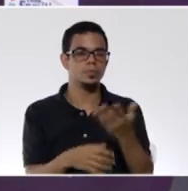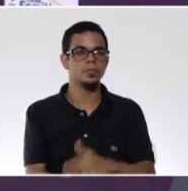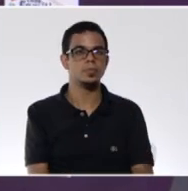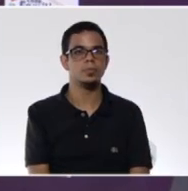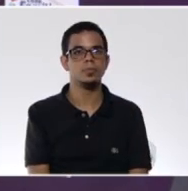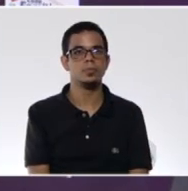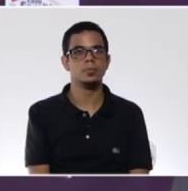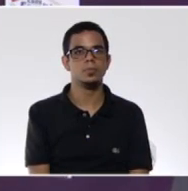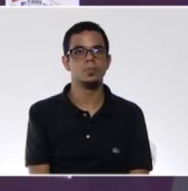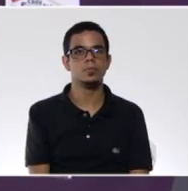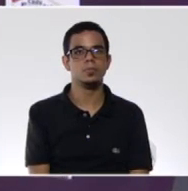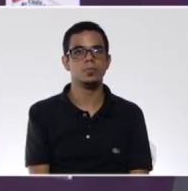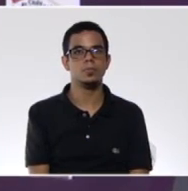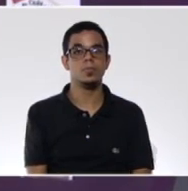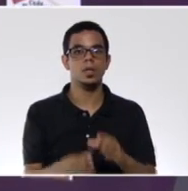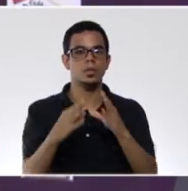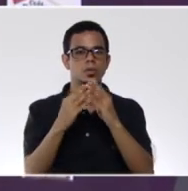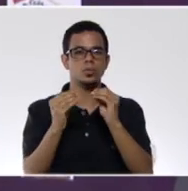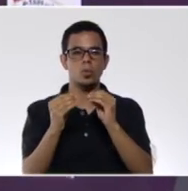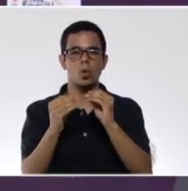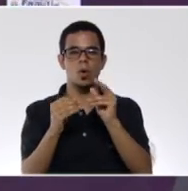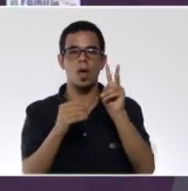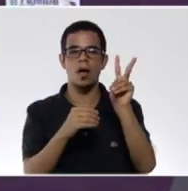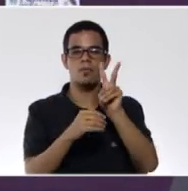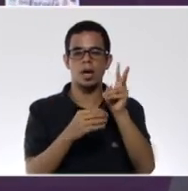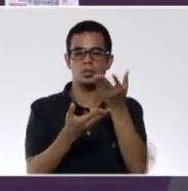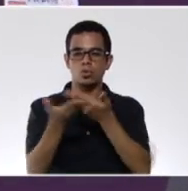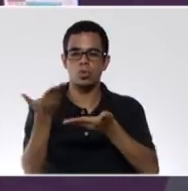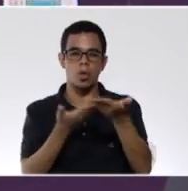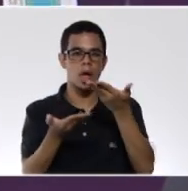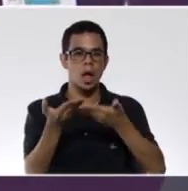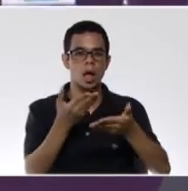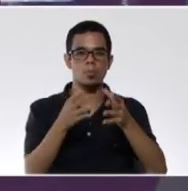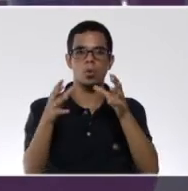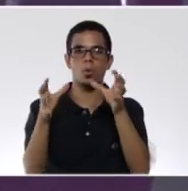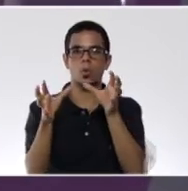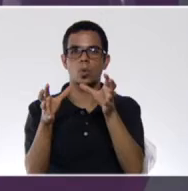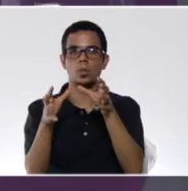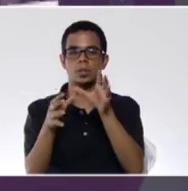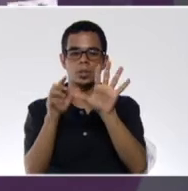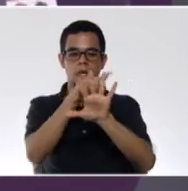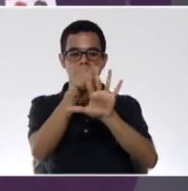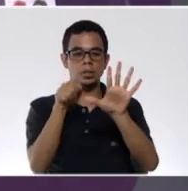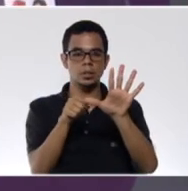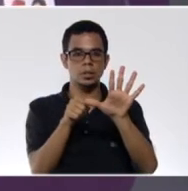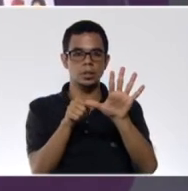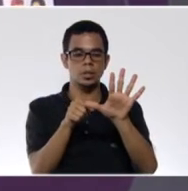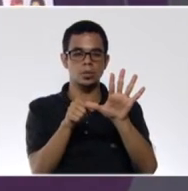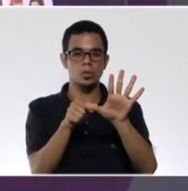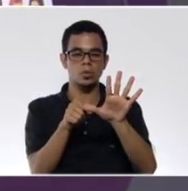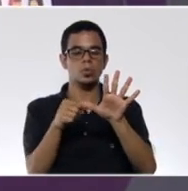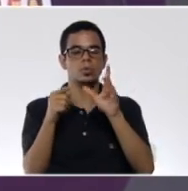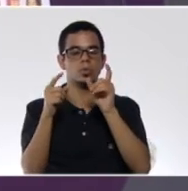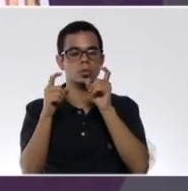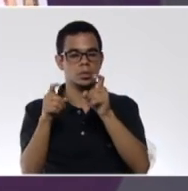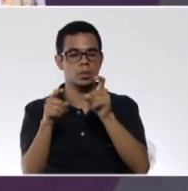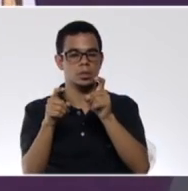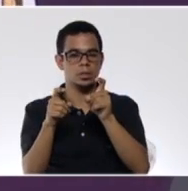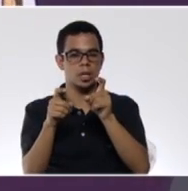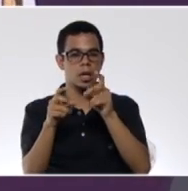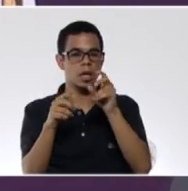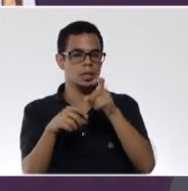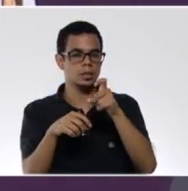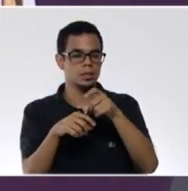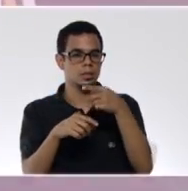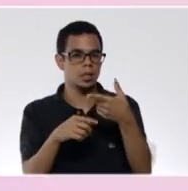pueden formar con estas 5 banderas, formando grupos de 3 en 3 con esas condiciones de variaciones.